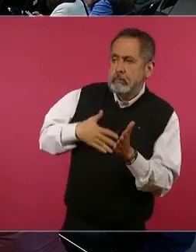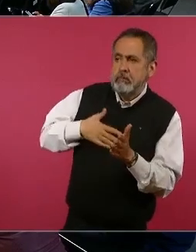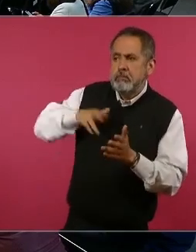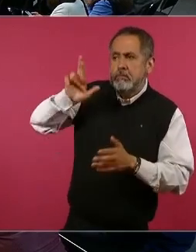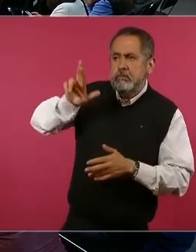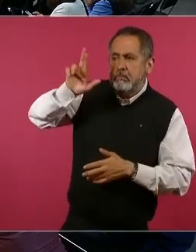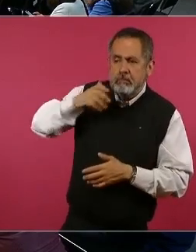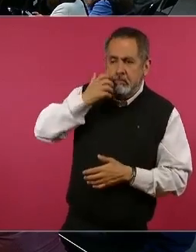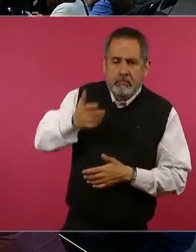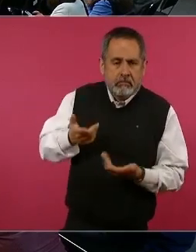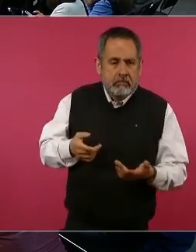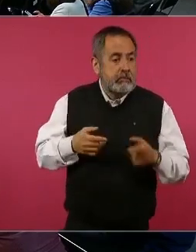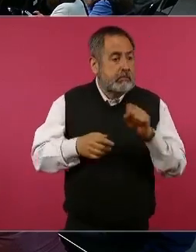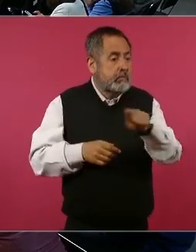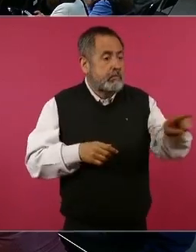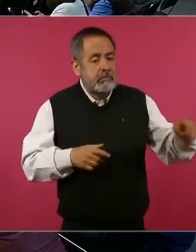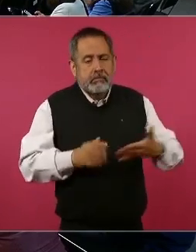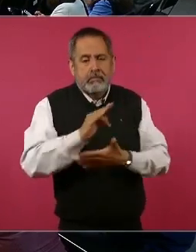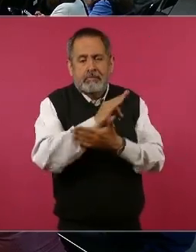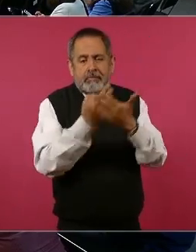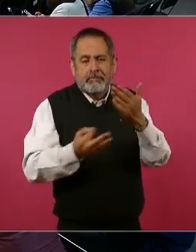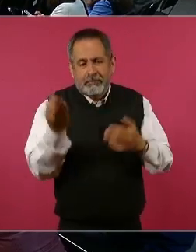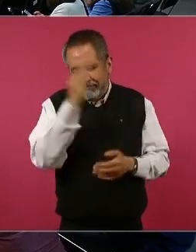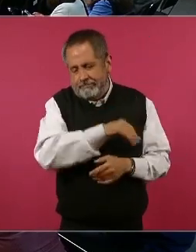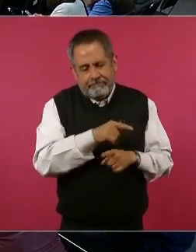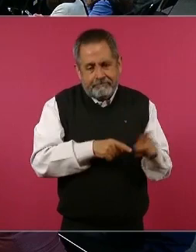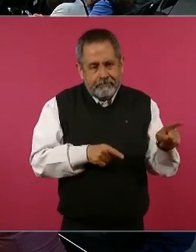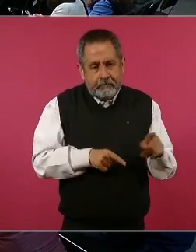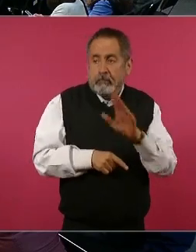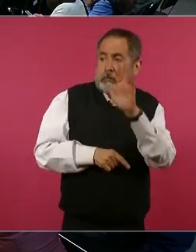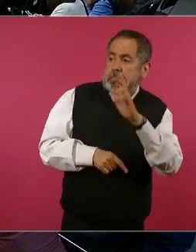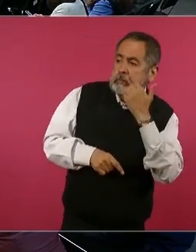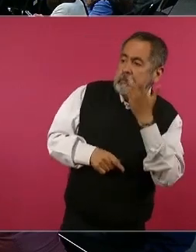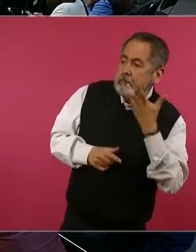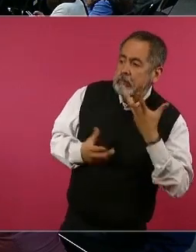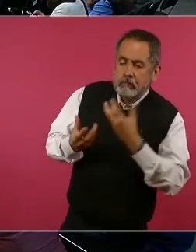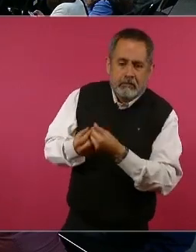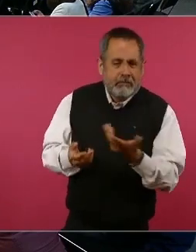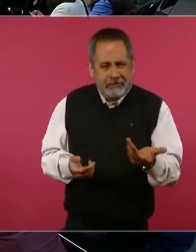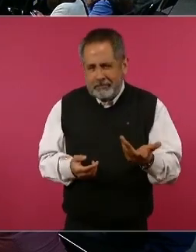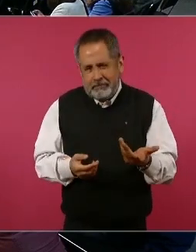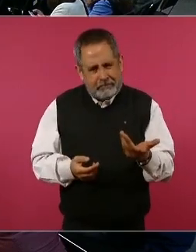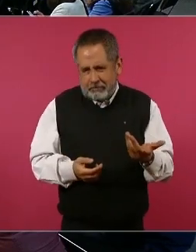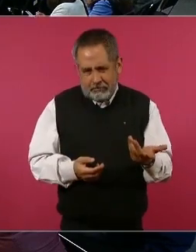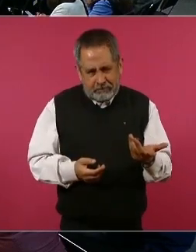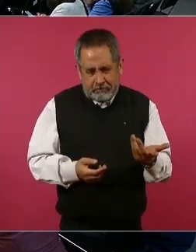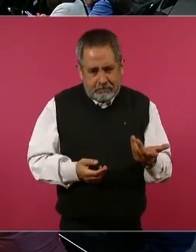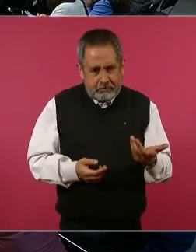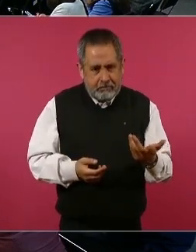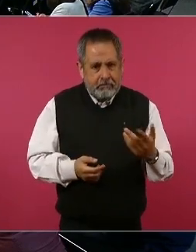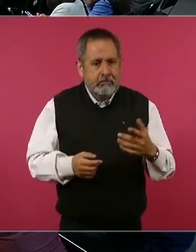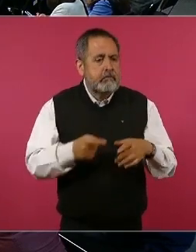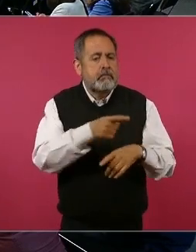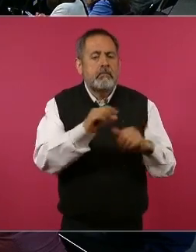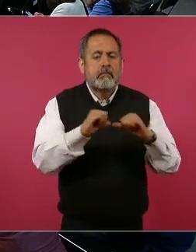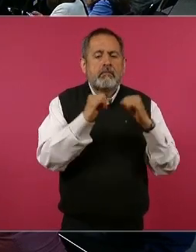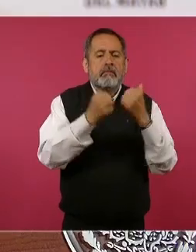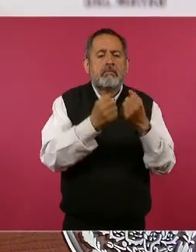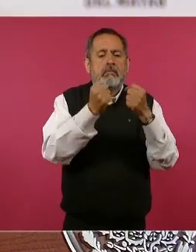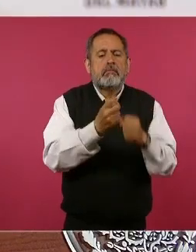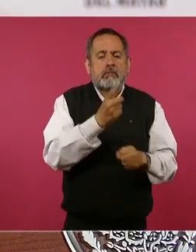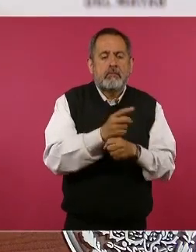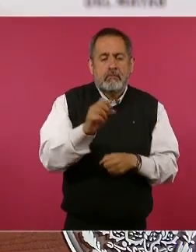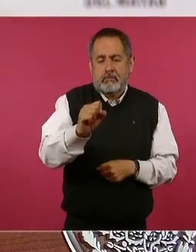están también factureras, esas famosas factureras. Y está la asociación en seguridad